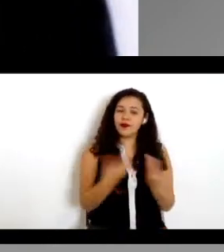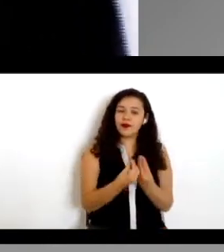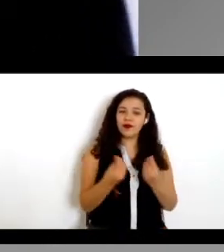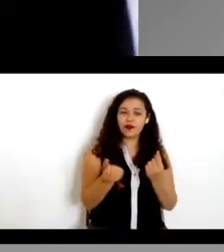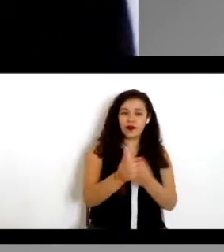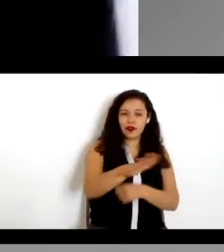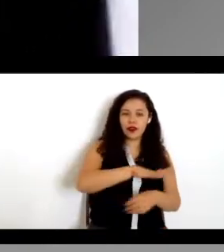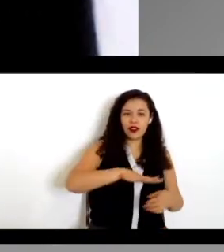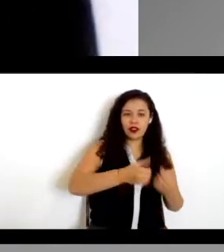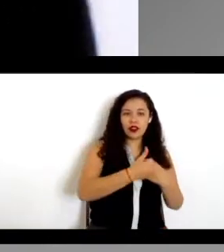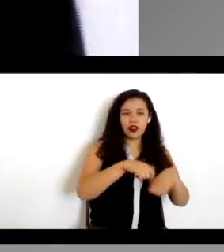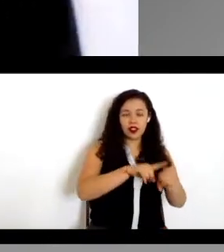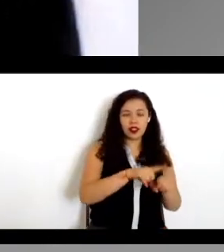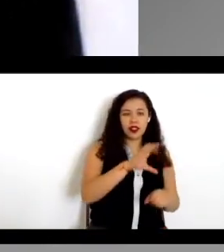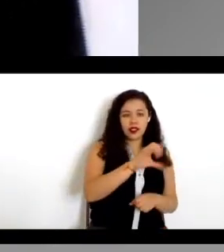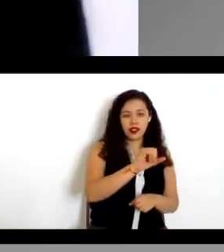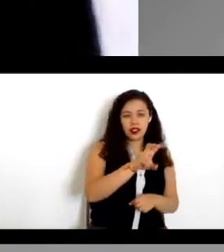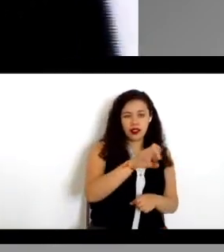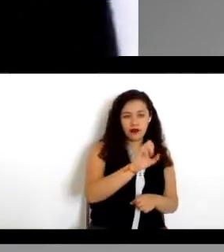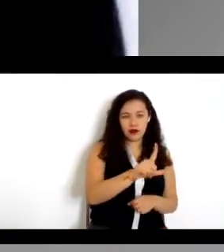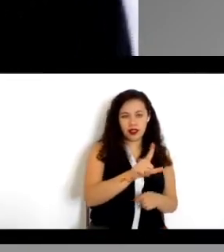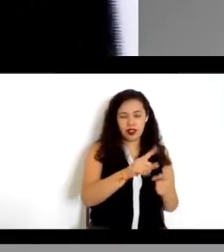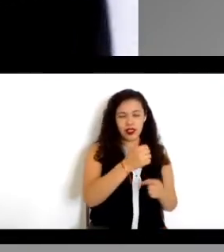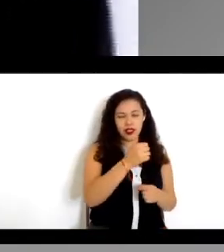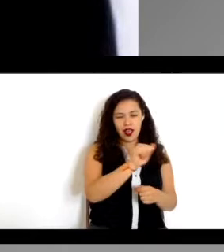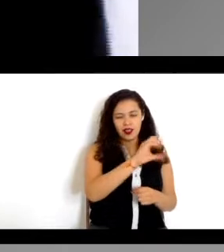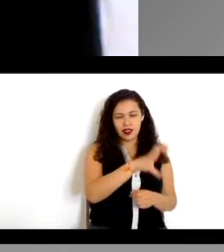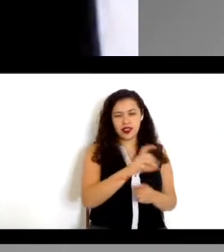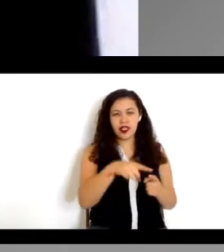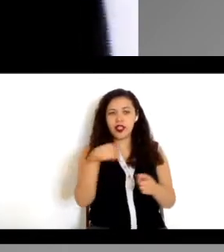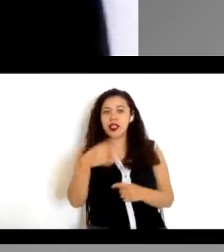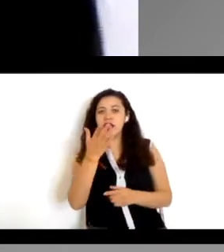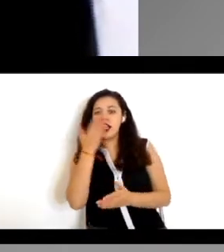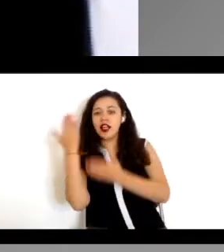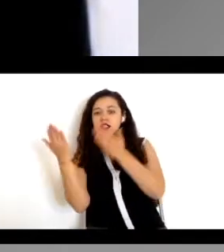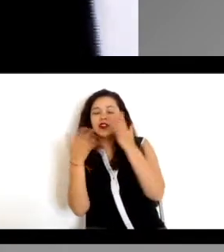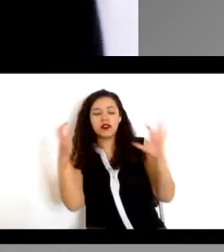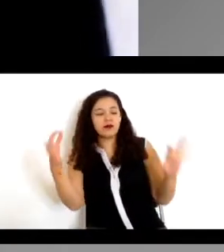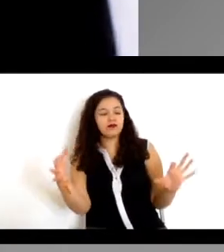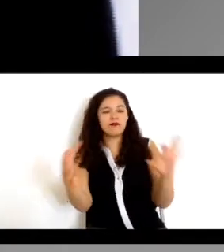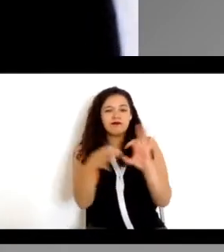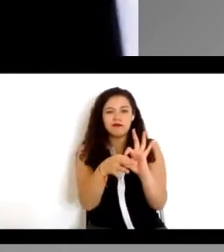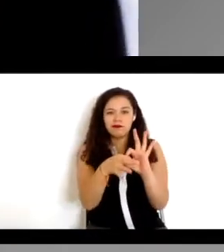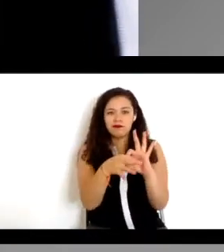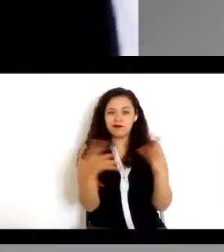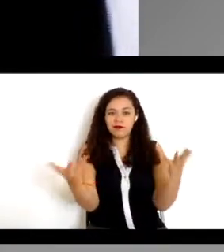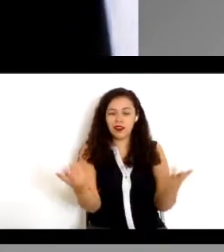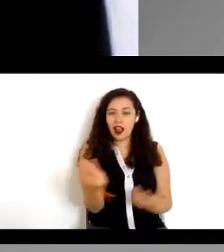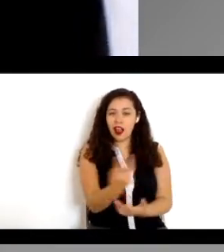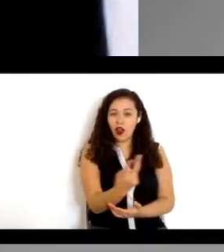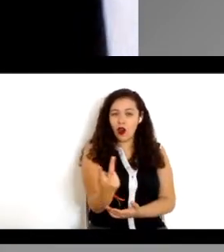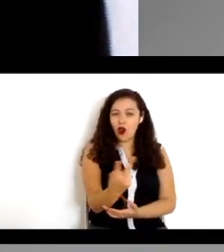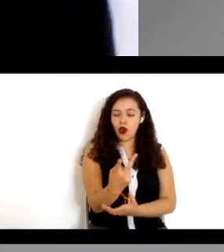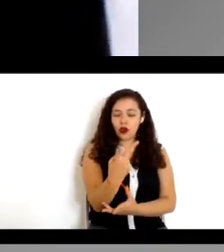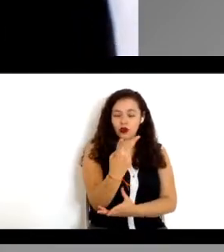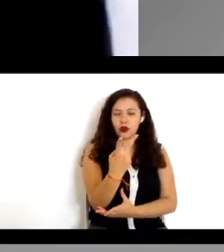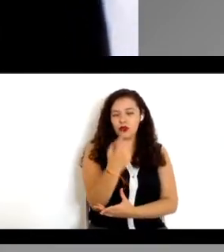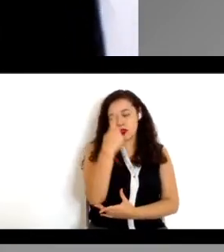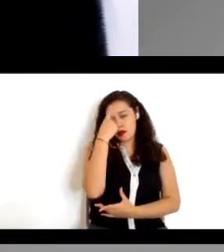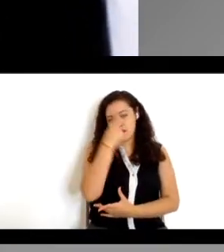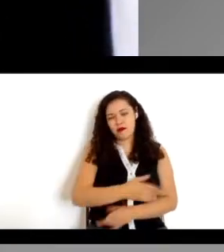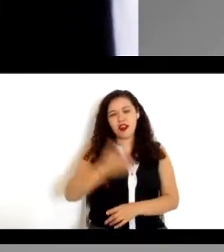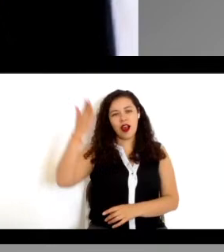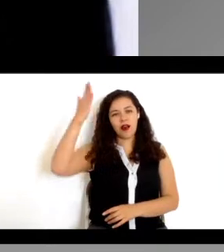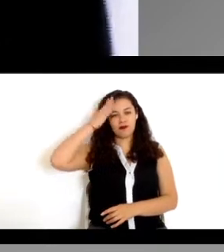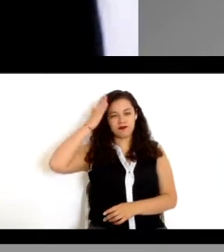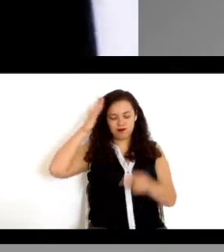la academia, la oportunidad de que entre los dos colaboremos para formar líderes más